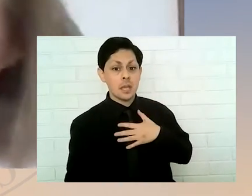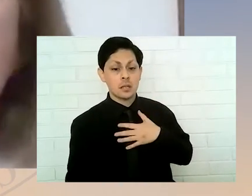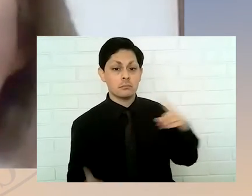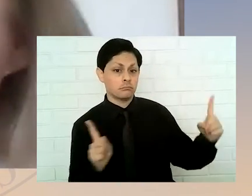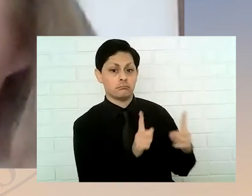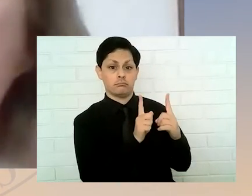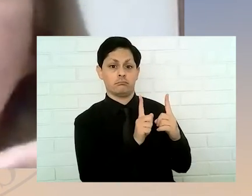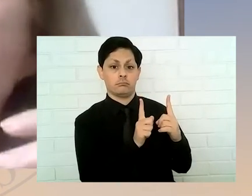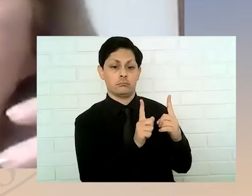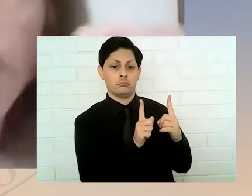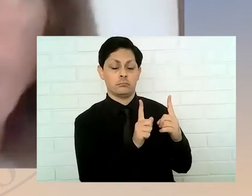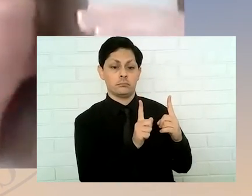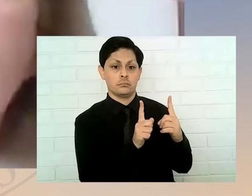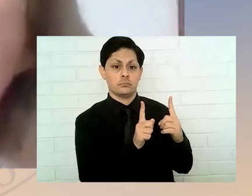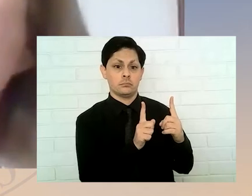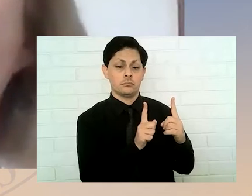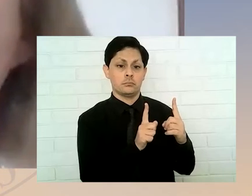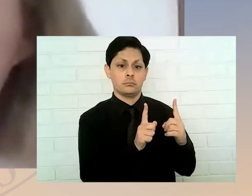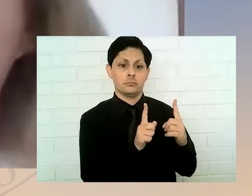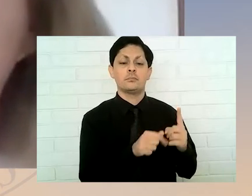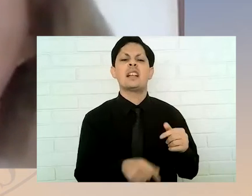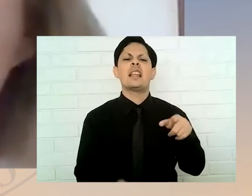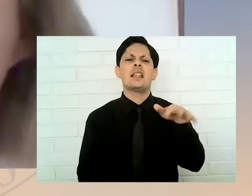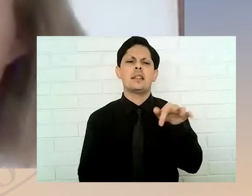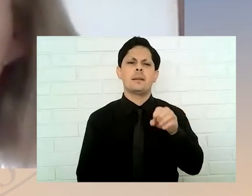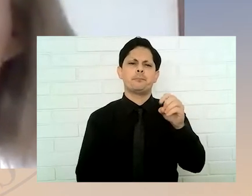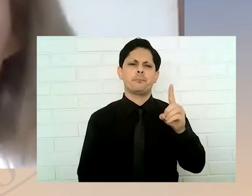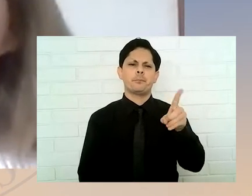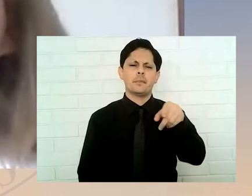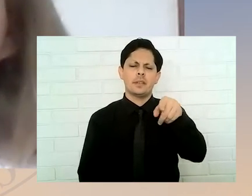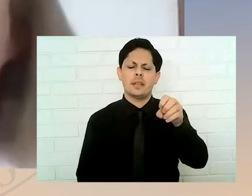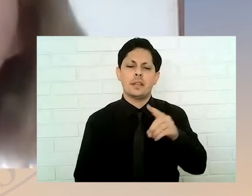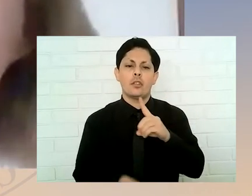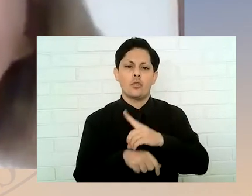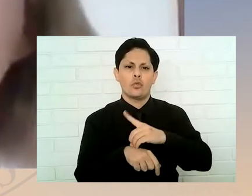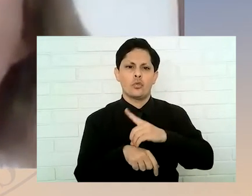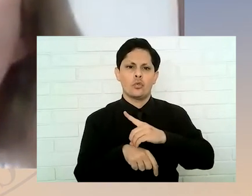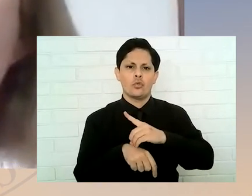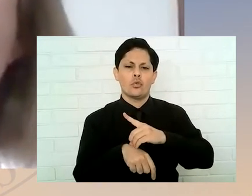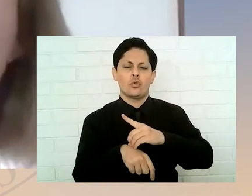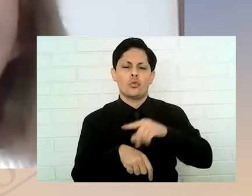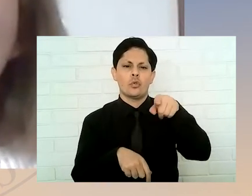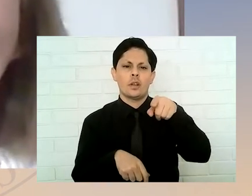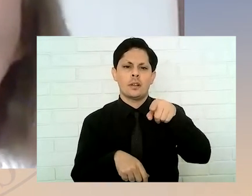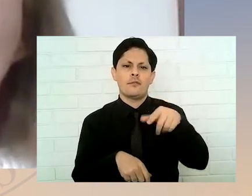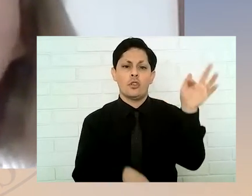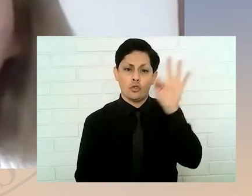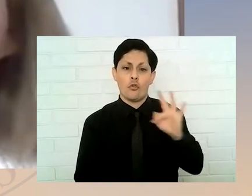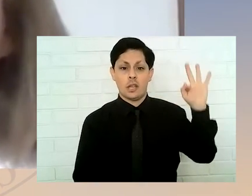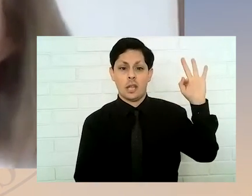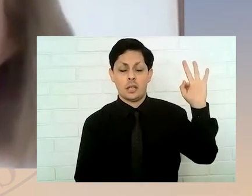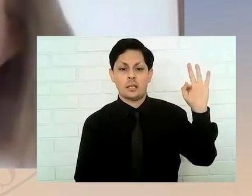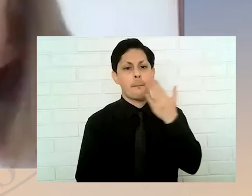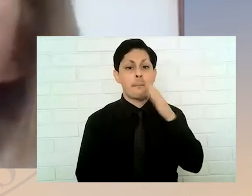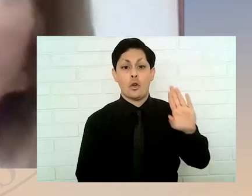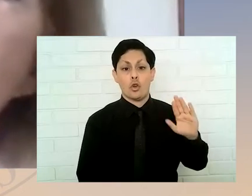Como el doctor en filosofía, colega nuestro en la universidad, también es distinto de uno. No mejor